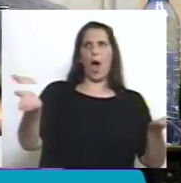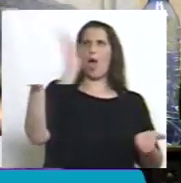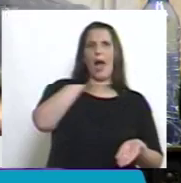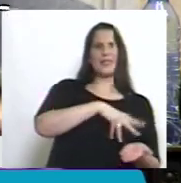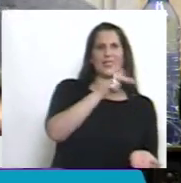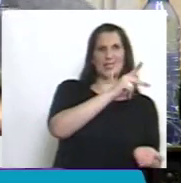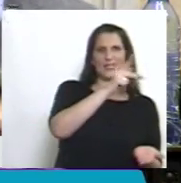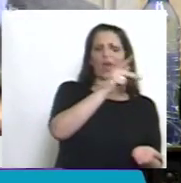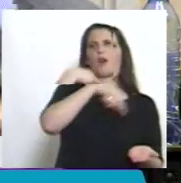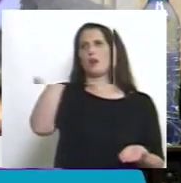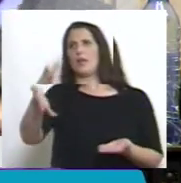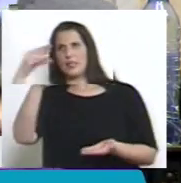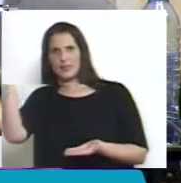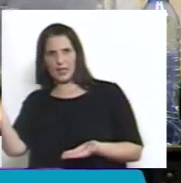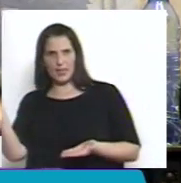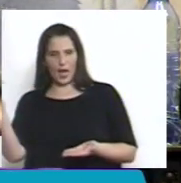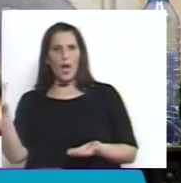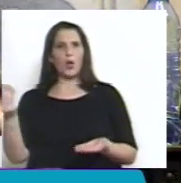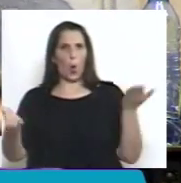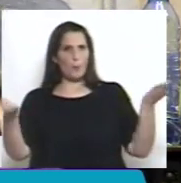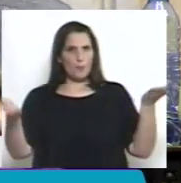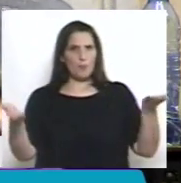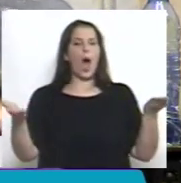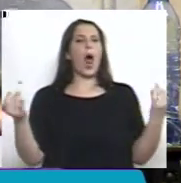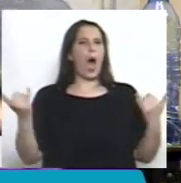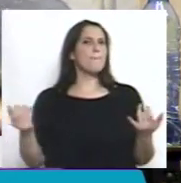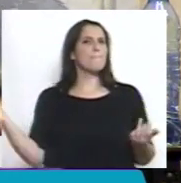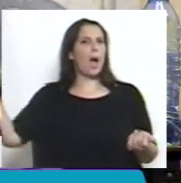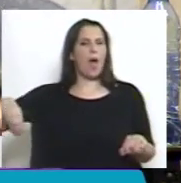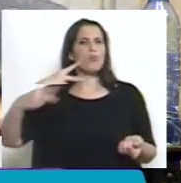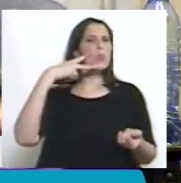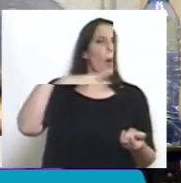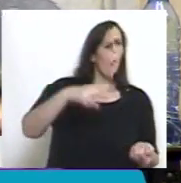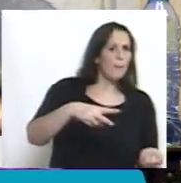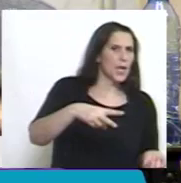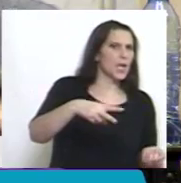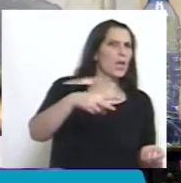gobierno de Néstor Kirchner, tuvo recursos adicionales por